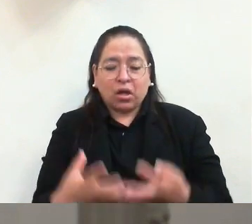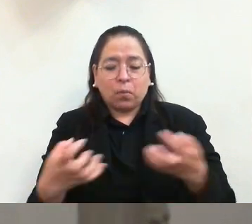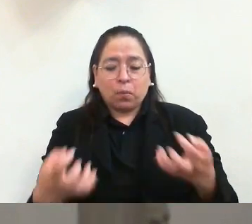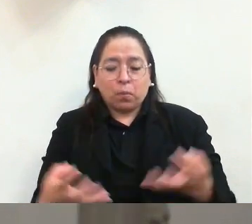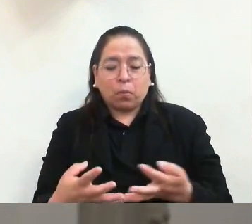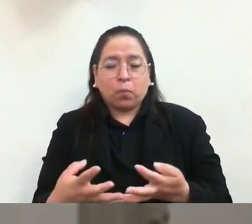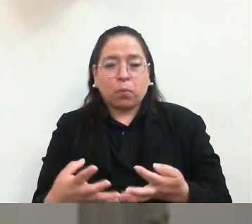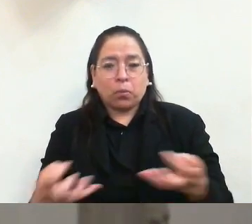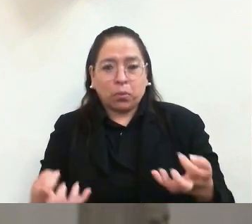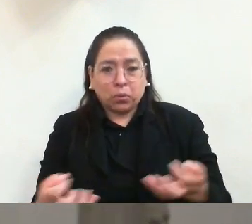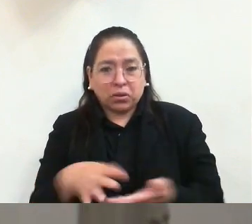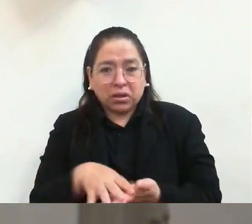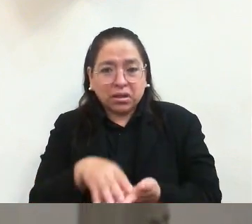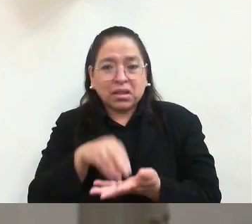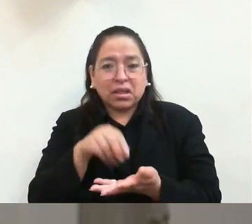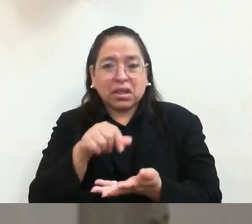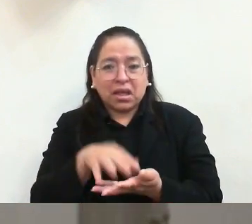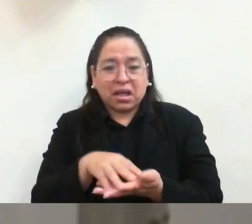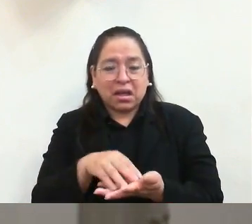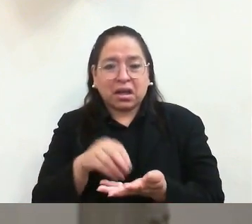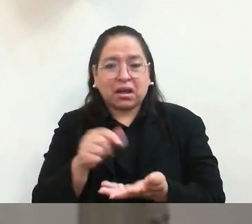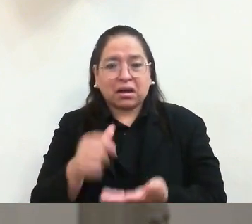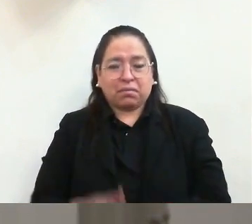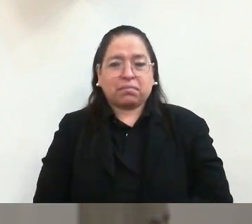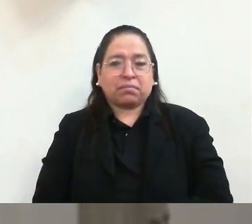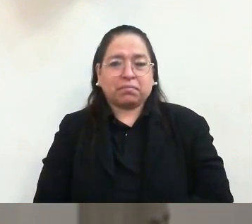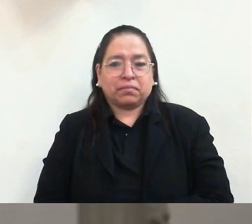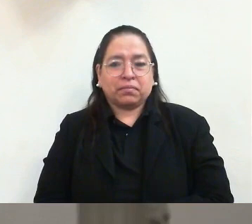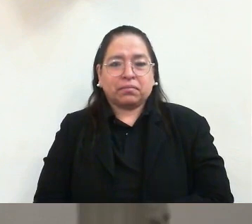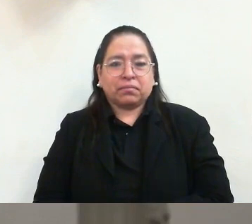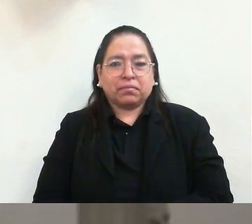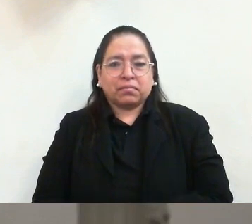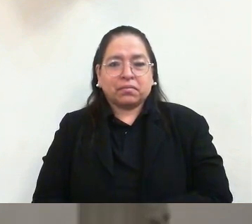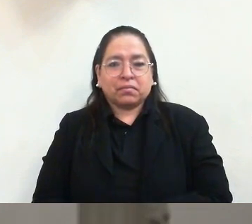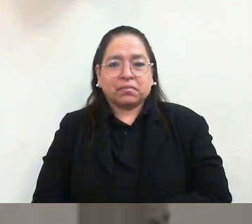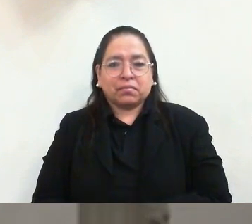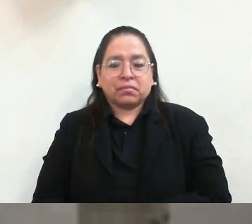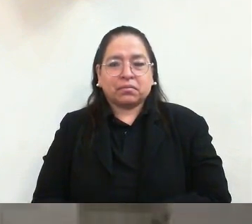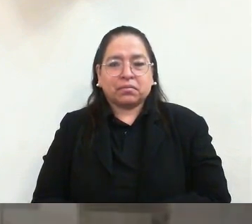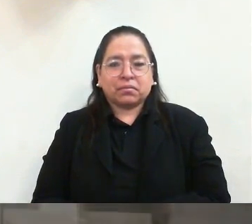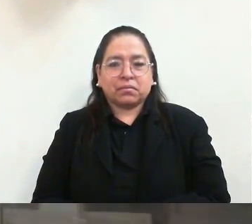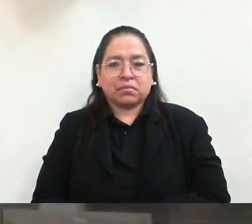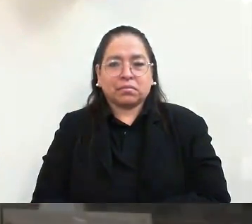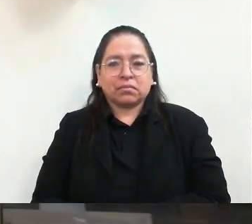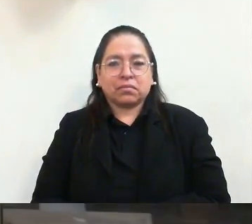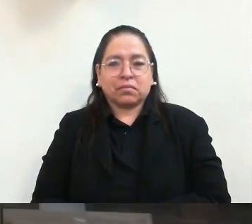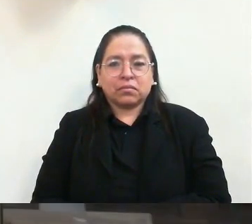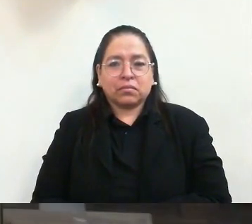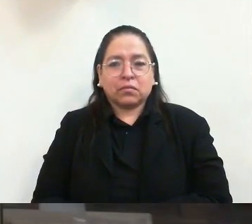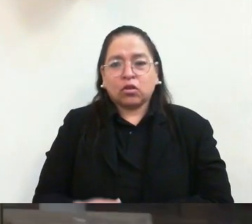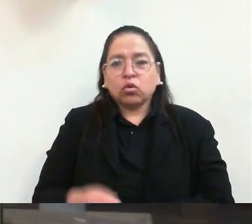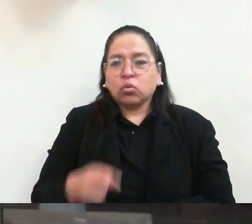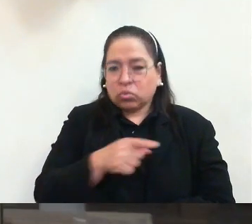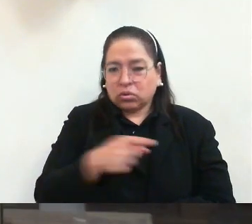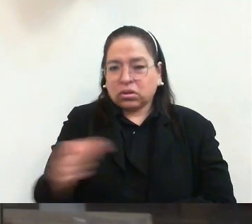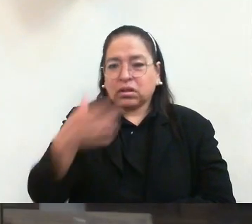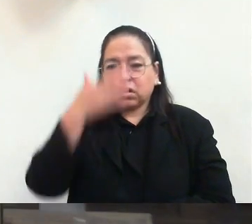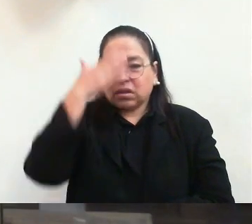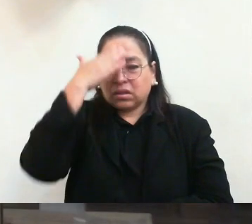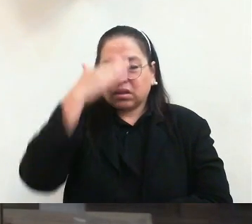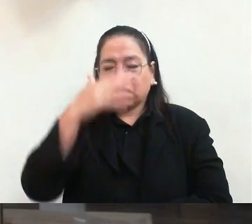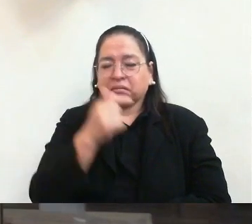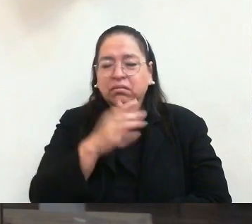también son de tierra todos compartimos la misma realidad humana